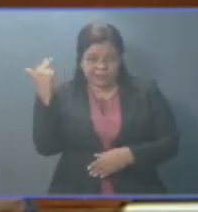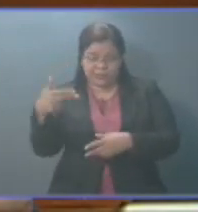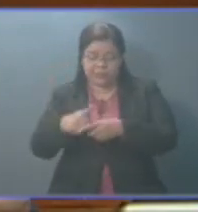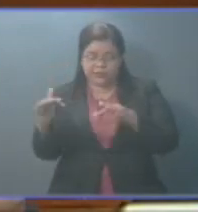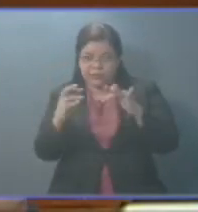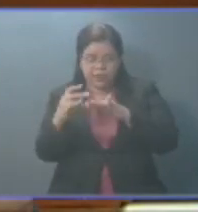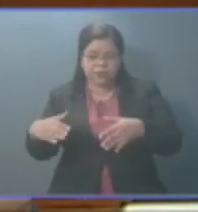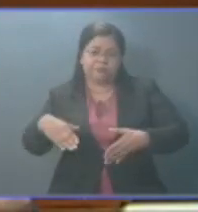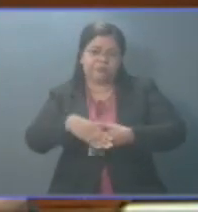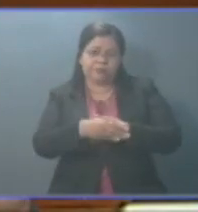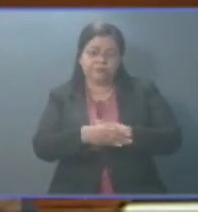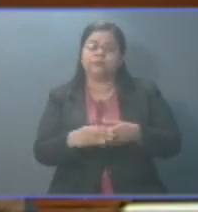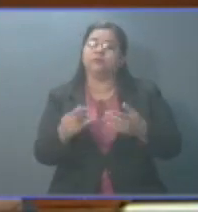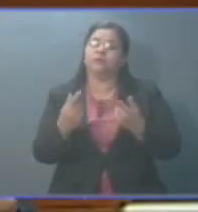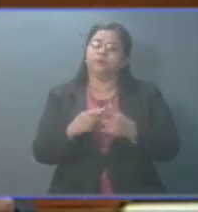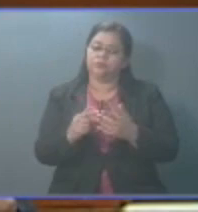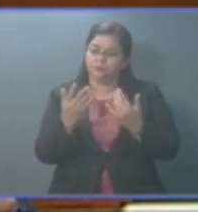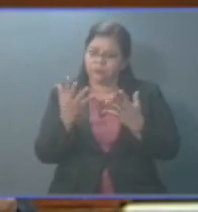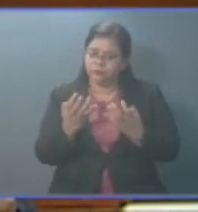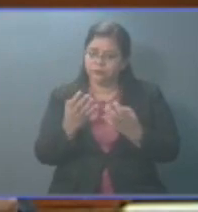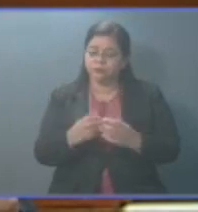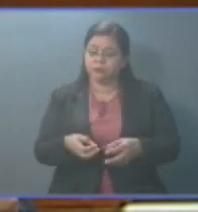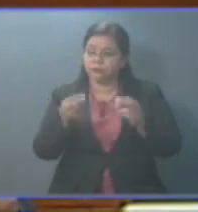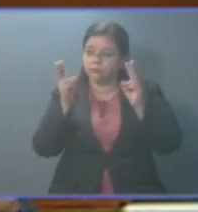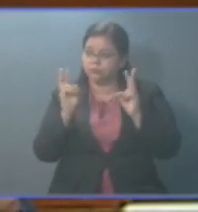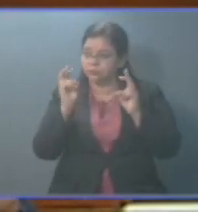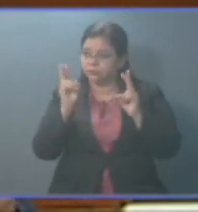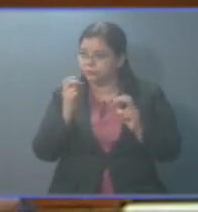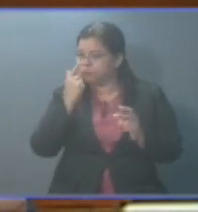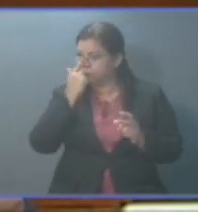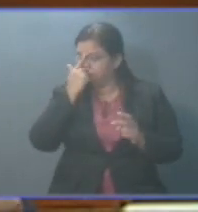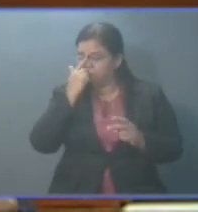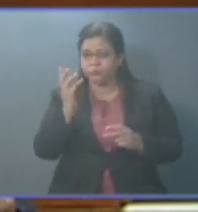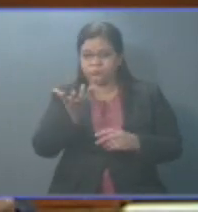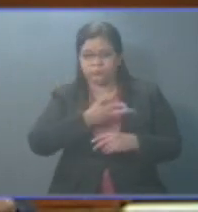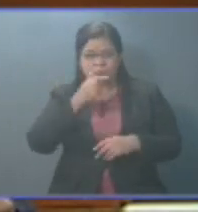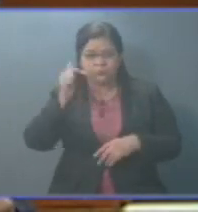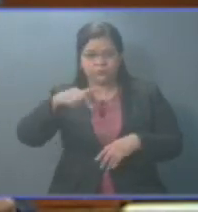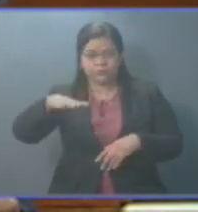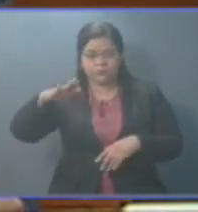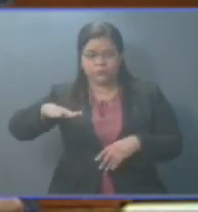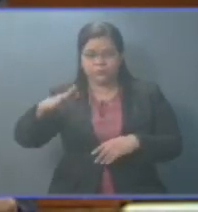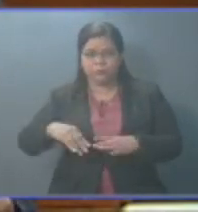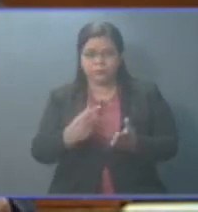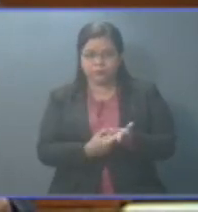Con respecto a esta temática que estamos abordando esta tarde,